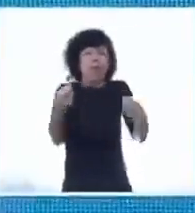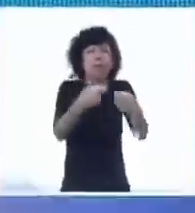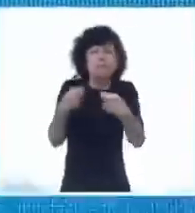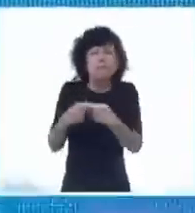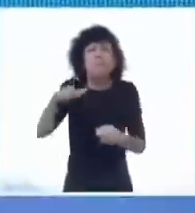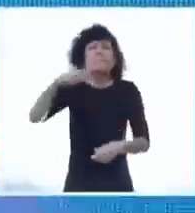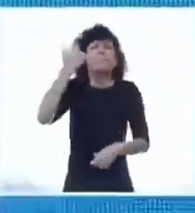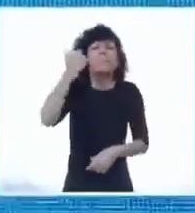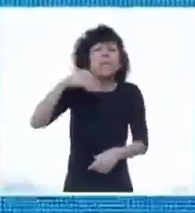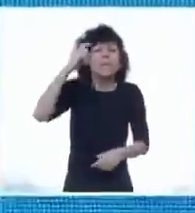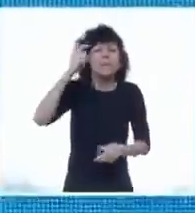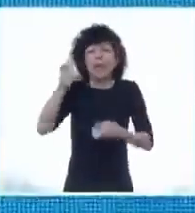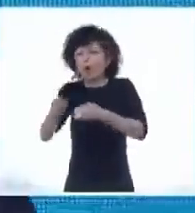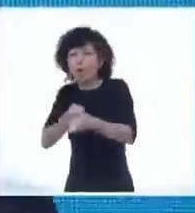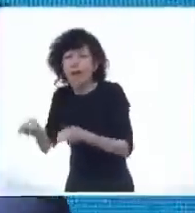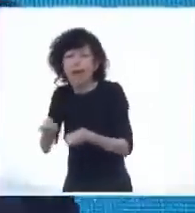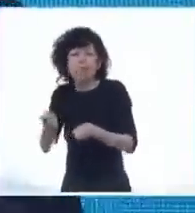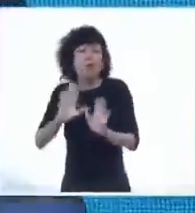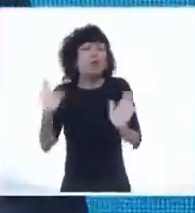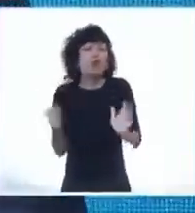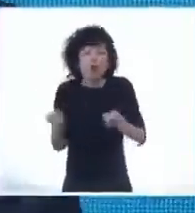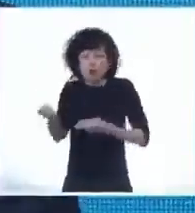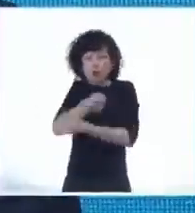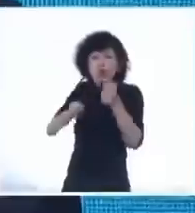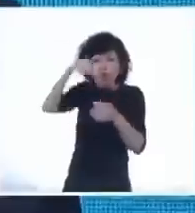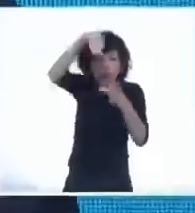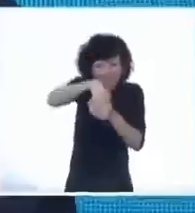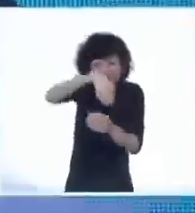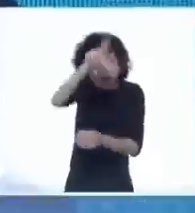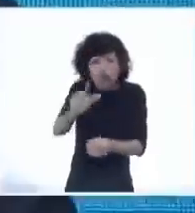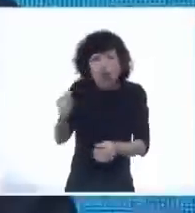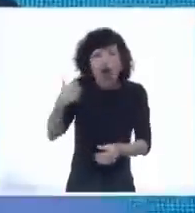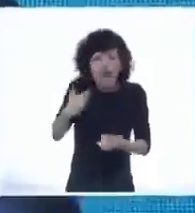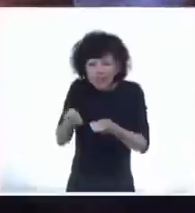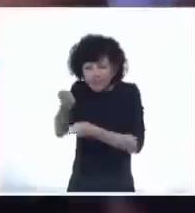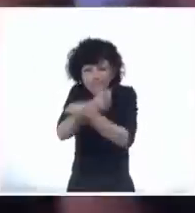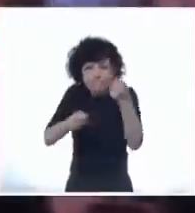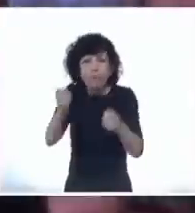su economía interna. La idea